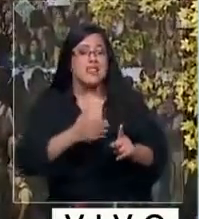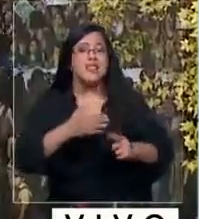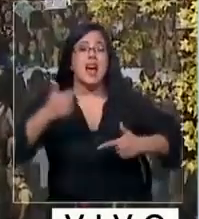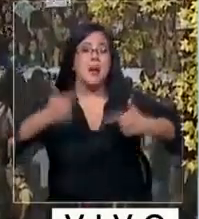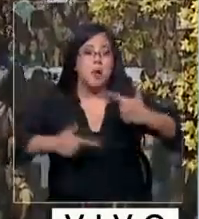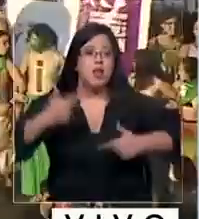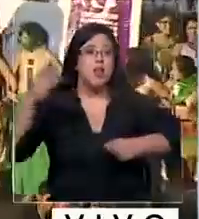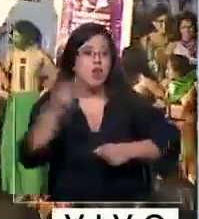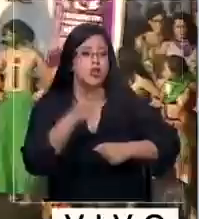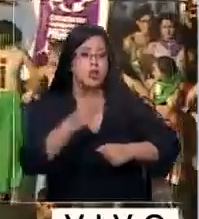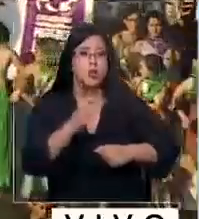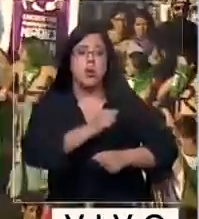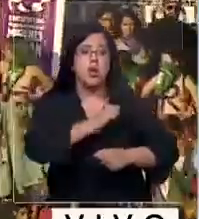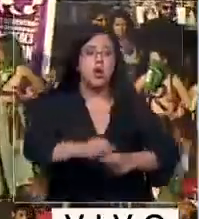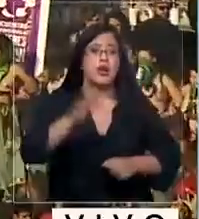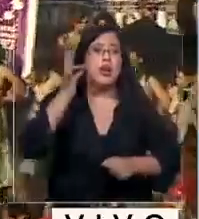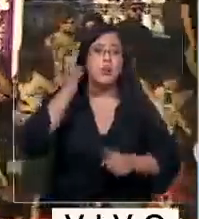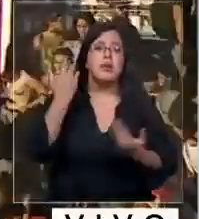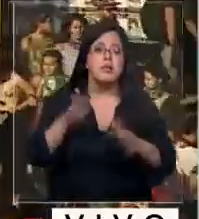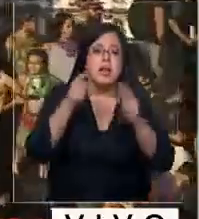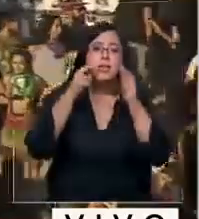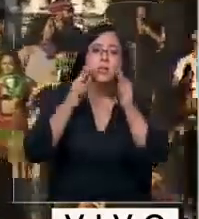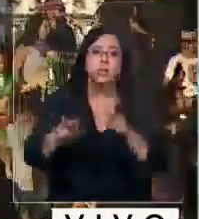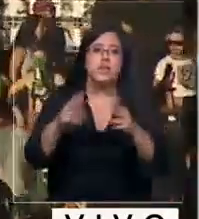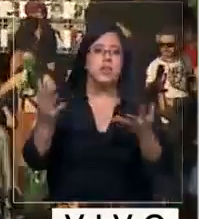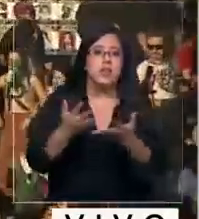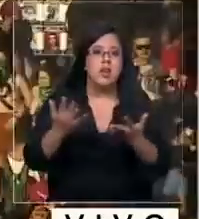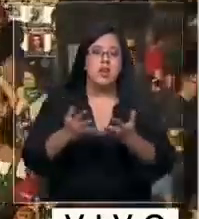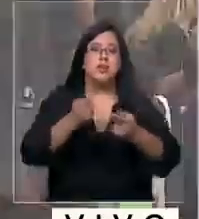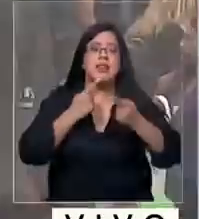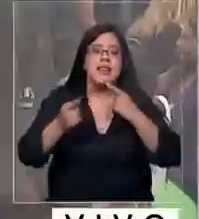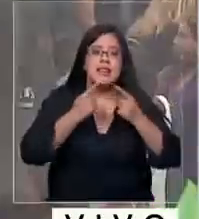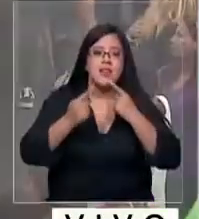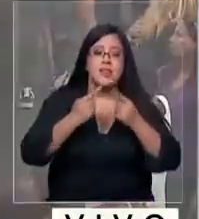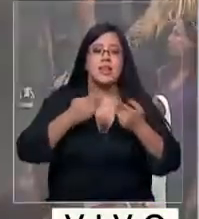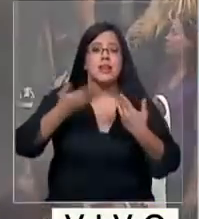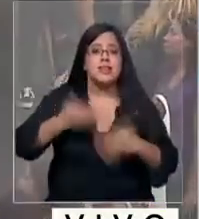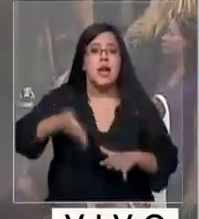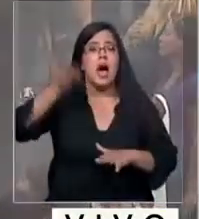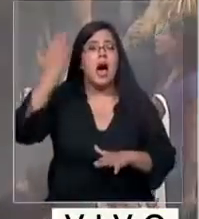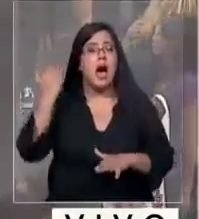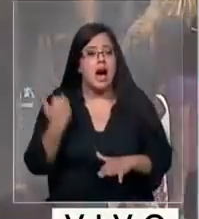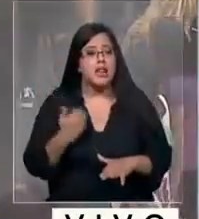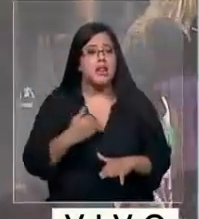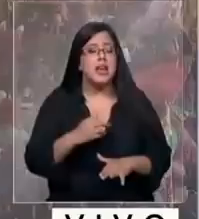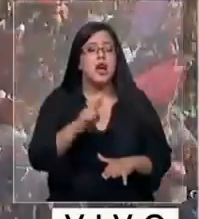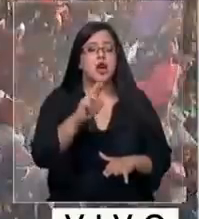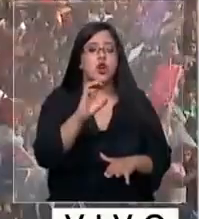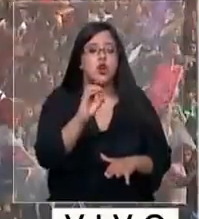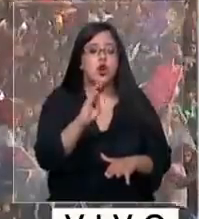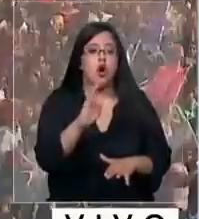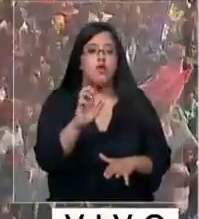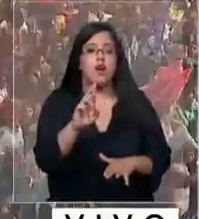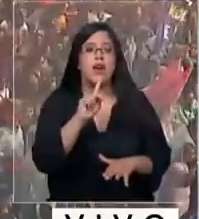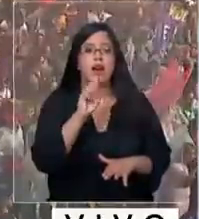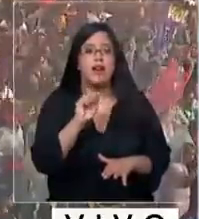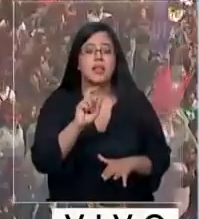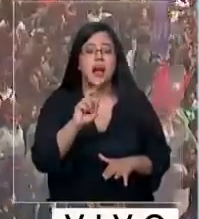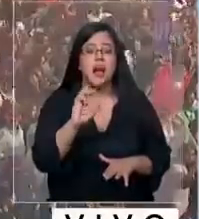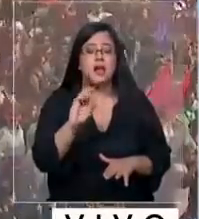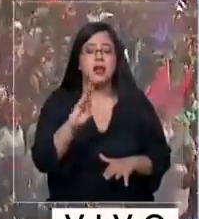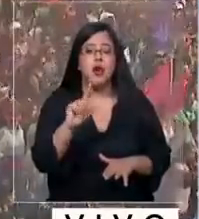y también estuve viendo la entrevista de berta robles acá mismo en cnn y me llama la atención cuando se le preguntaba